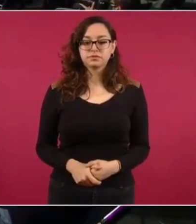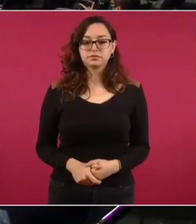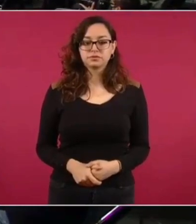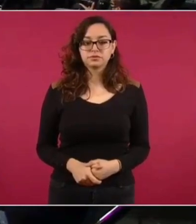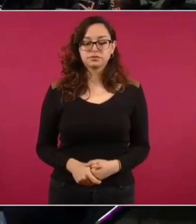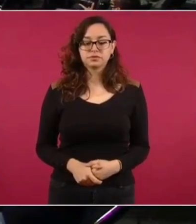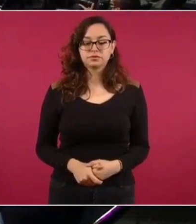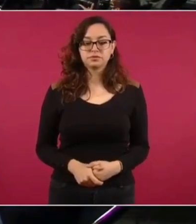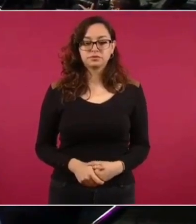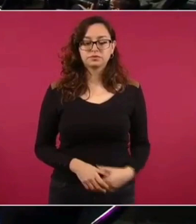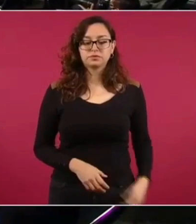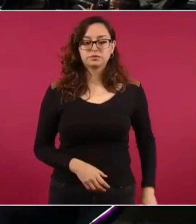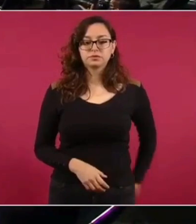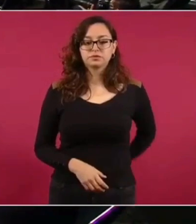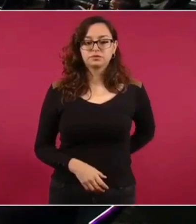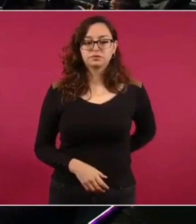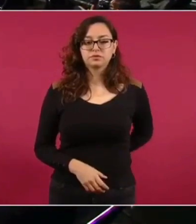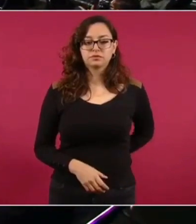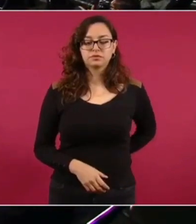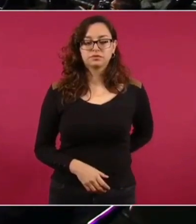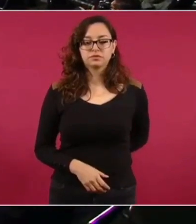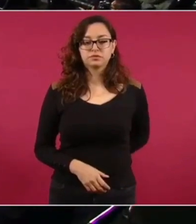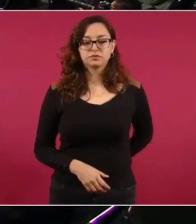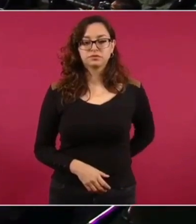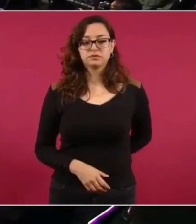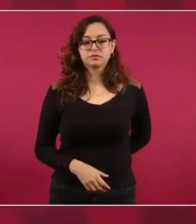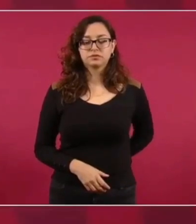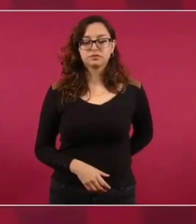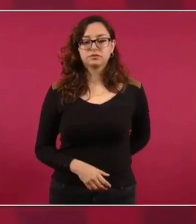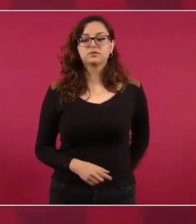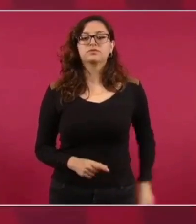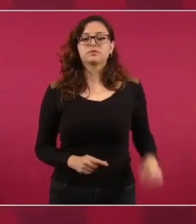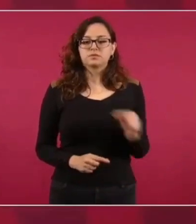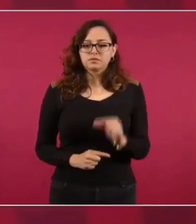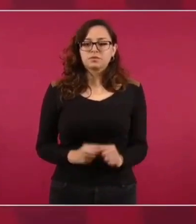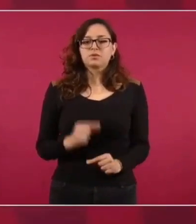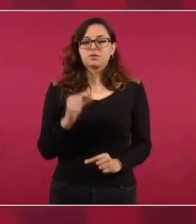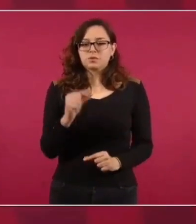Ya, no, pues vamos poco a poco,